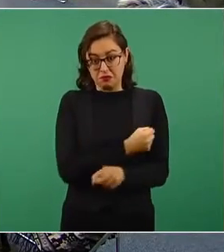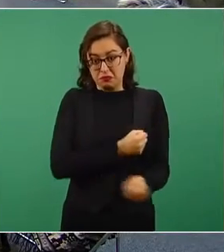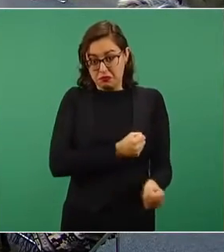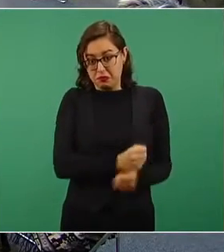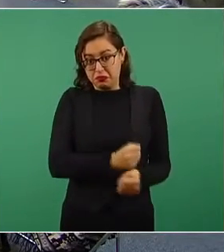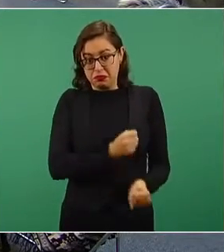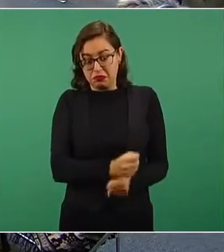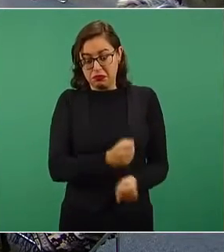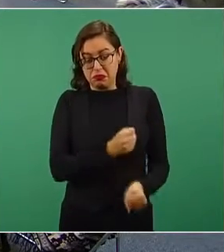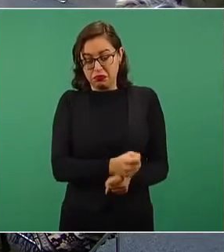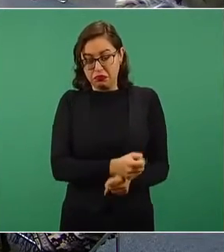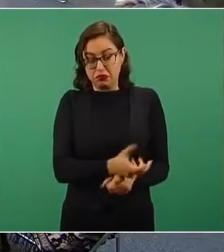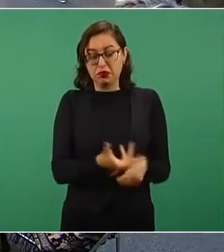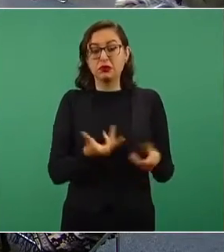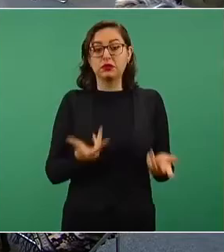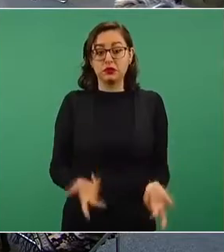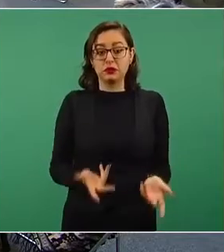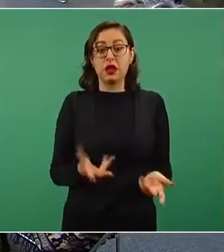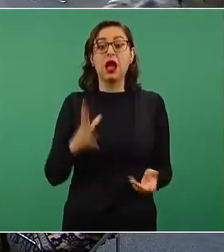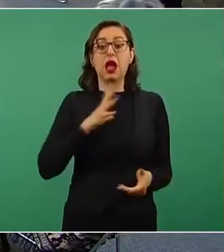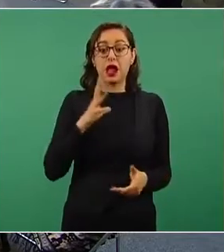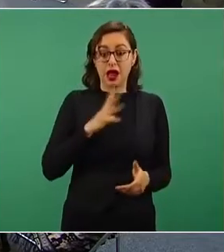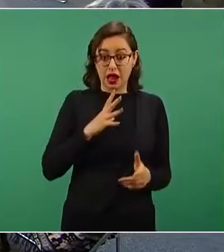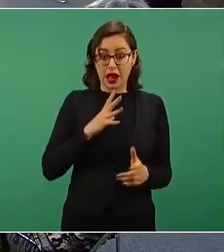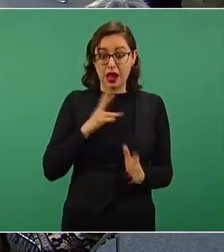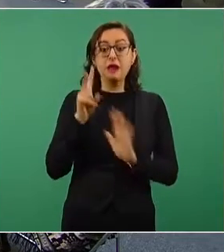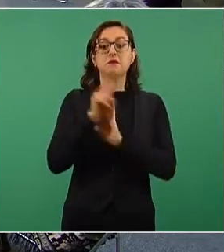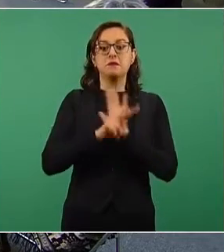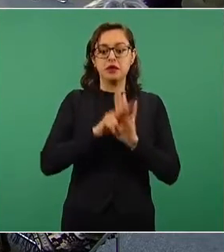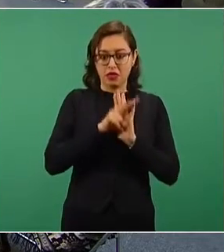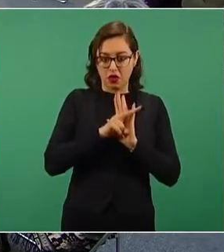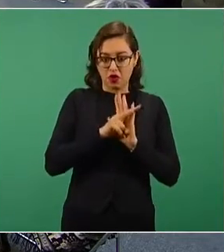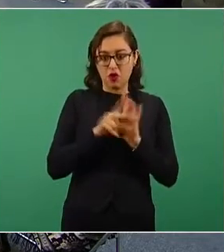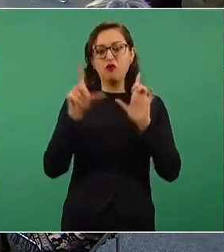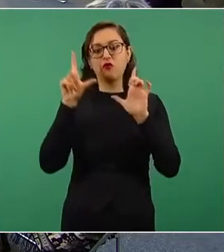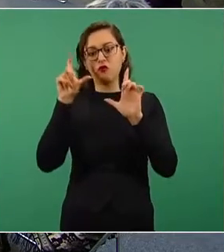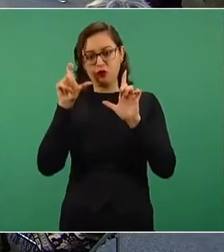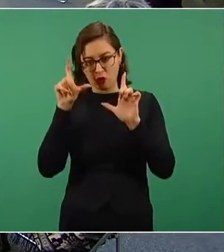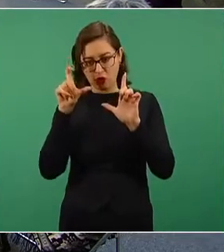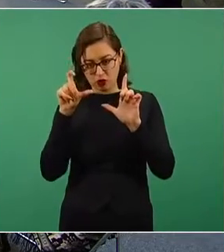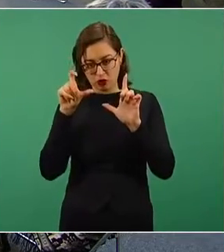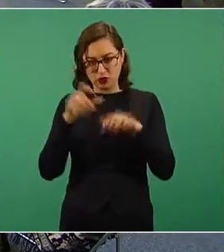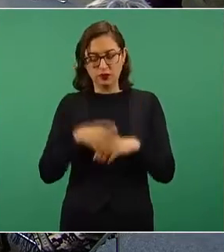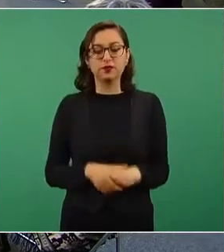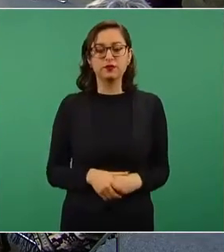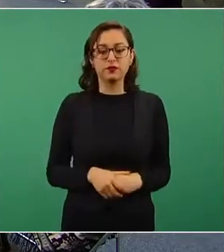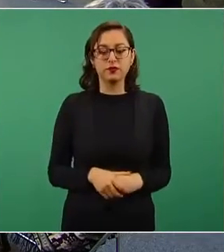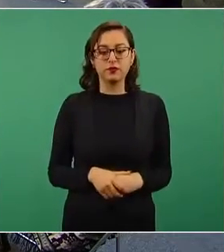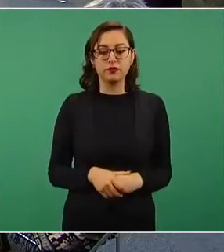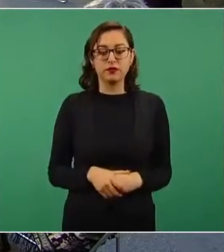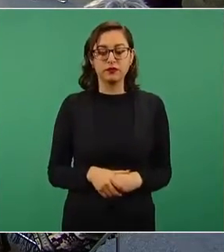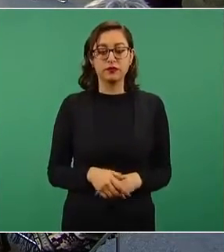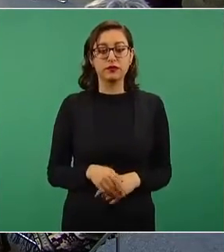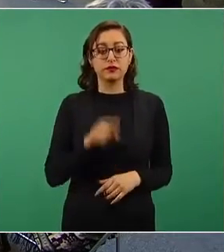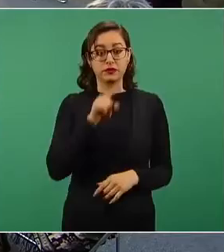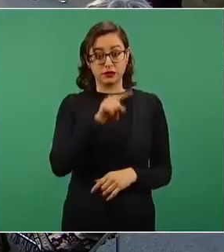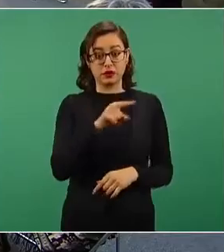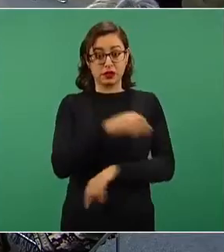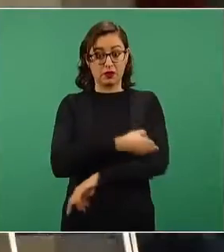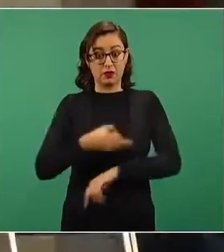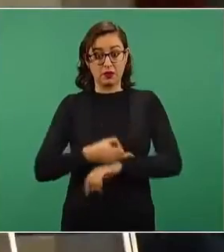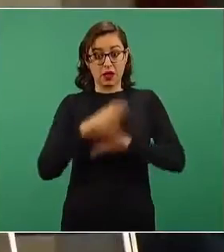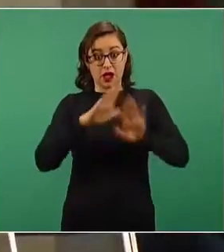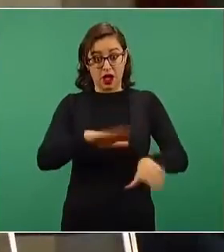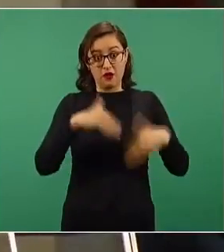torturado. Están las imágenes audiovisuales y fotográficas. Esta familia lleva 1 mes